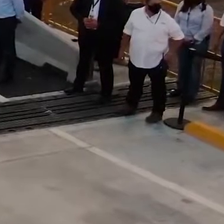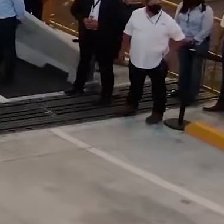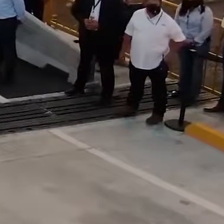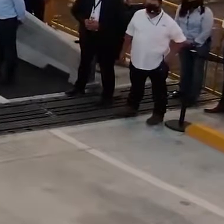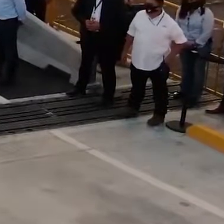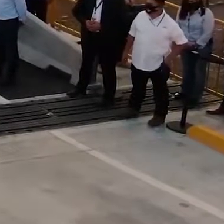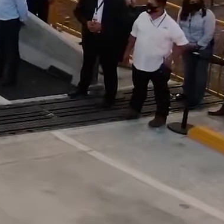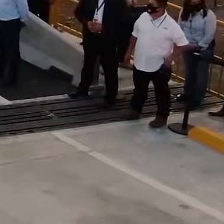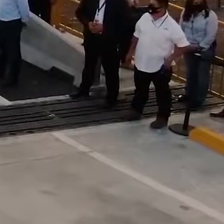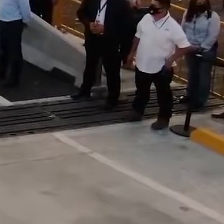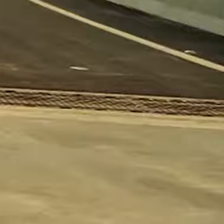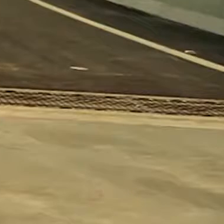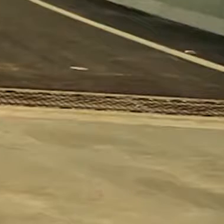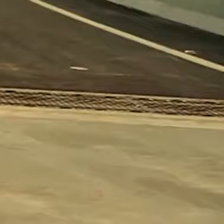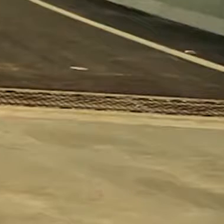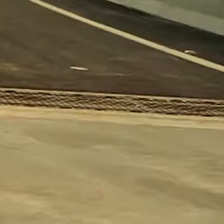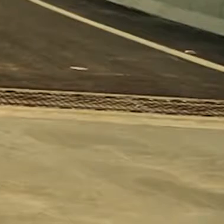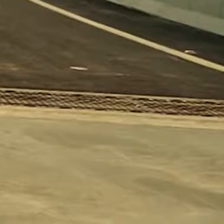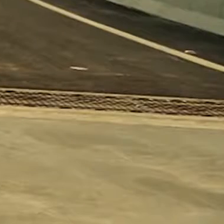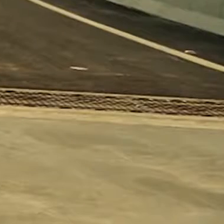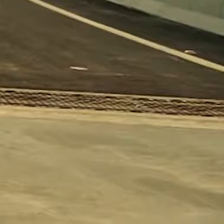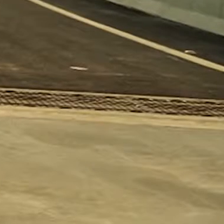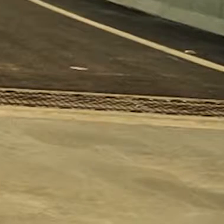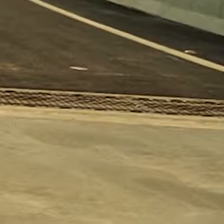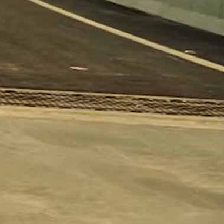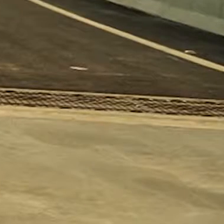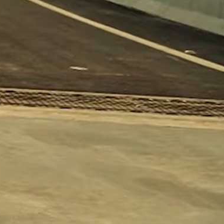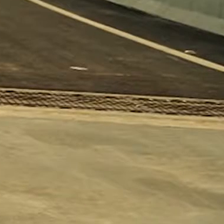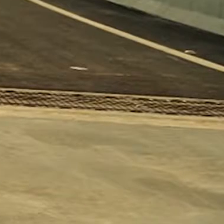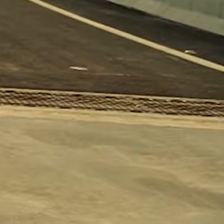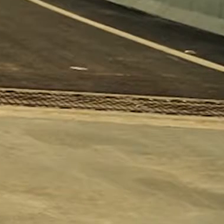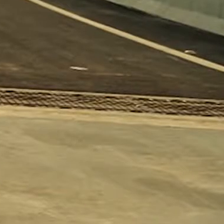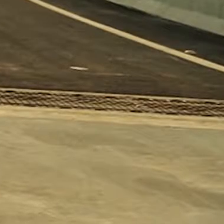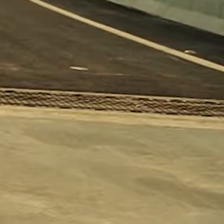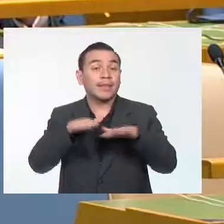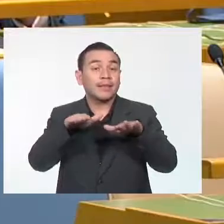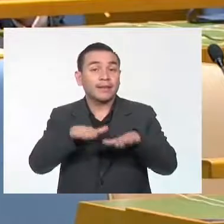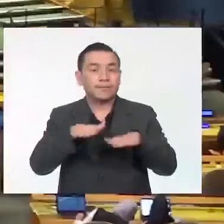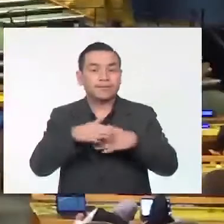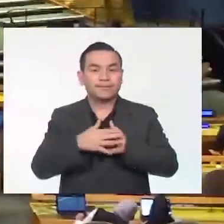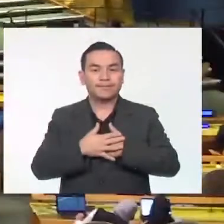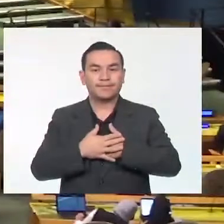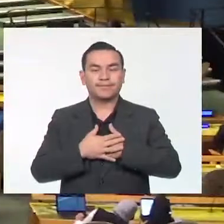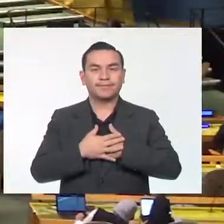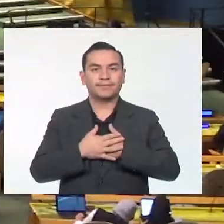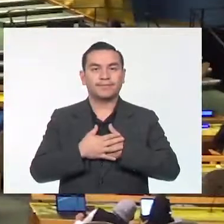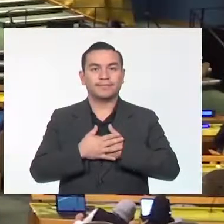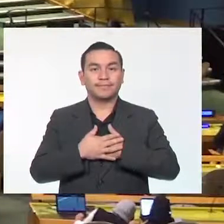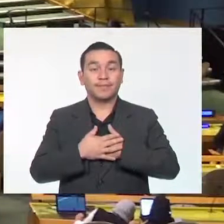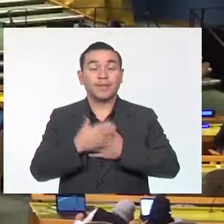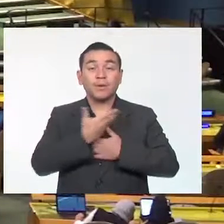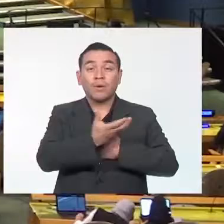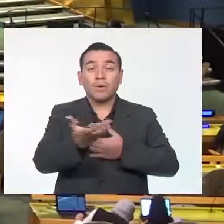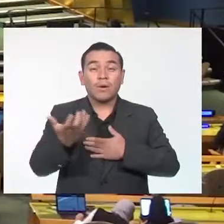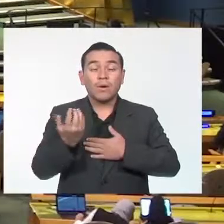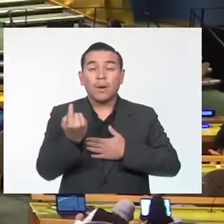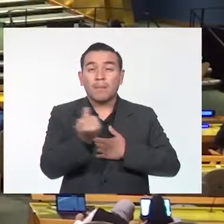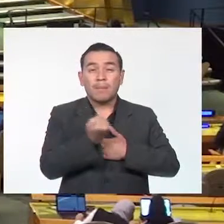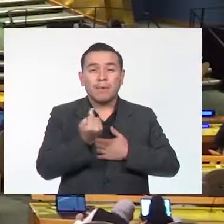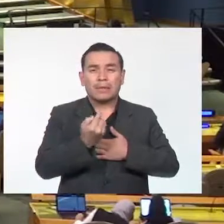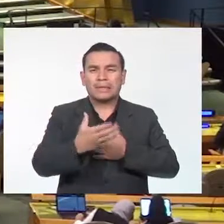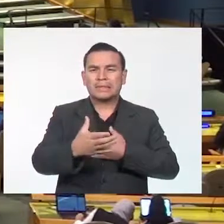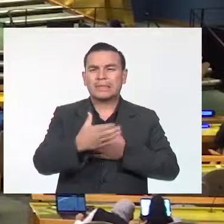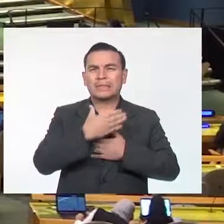nacional en el salvador este fue el discurso del mandatario la humanidad ha pasado momentos muy